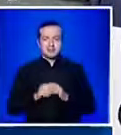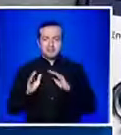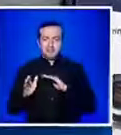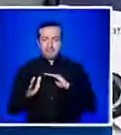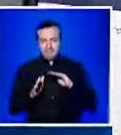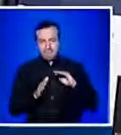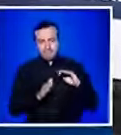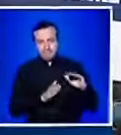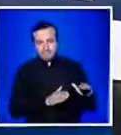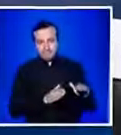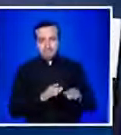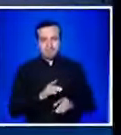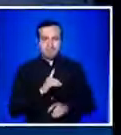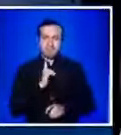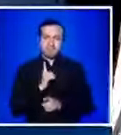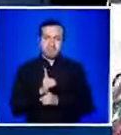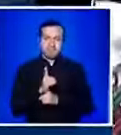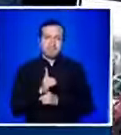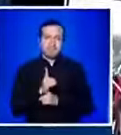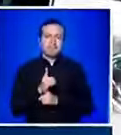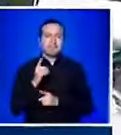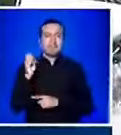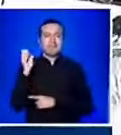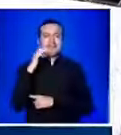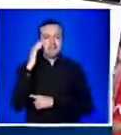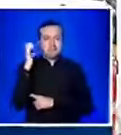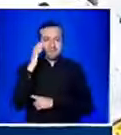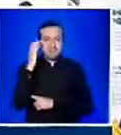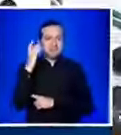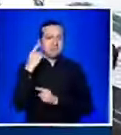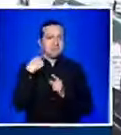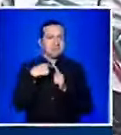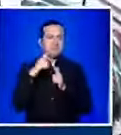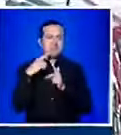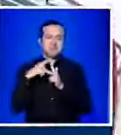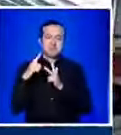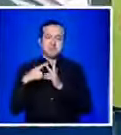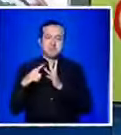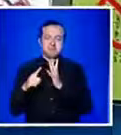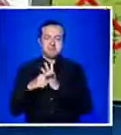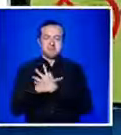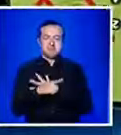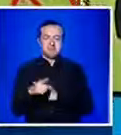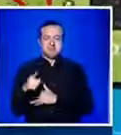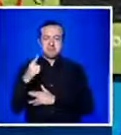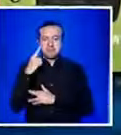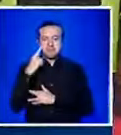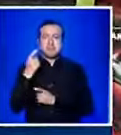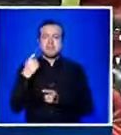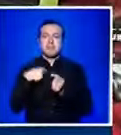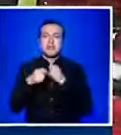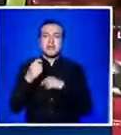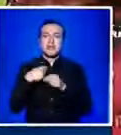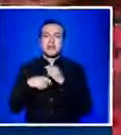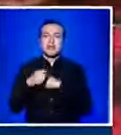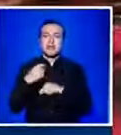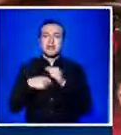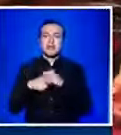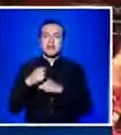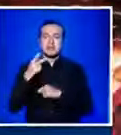también, si bien es cierto, hay alarmas, hay dispositivos, pero acá también se comercializa, por ejemplo,